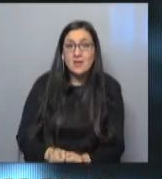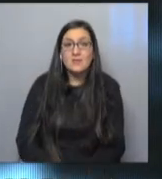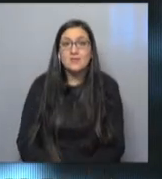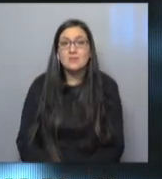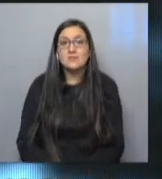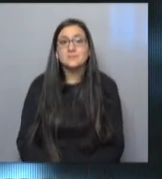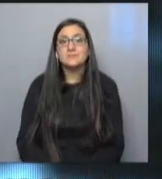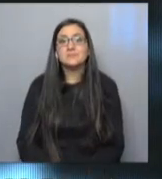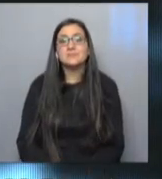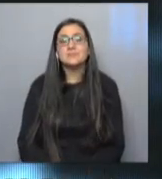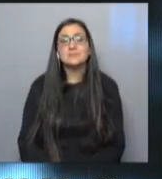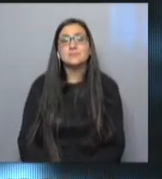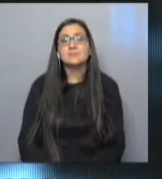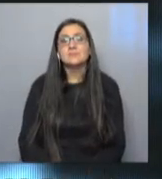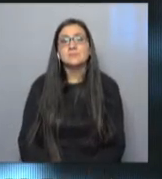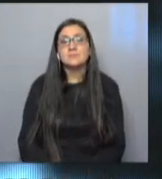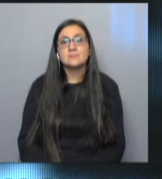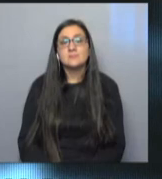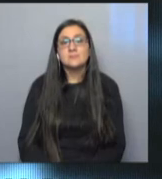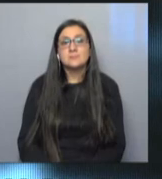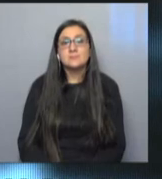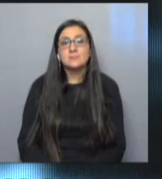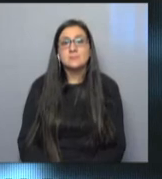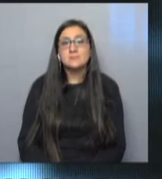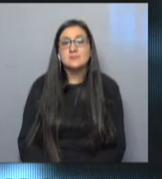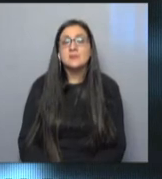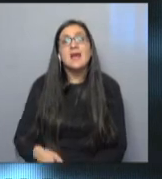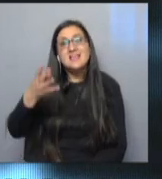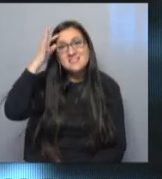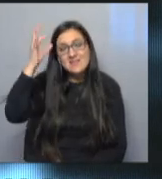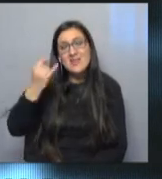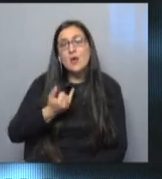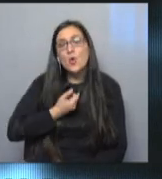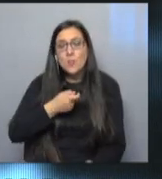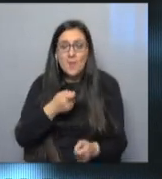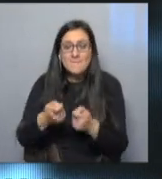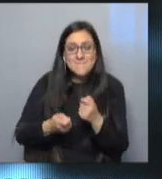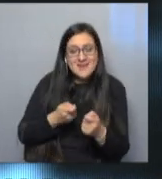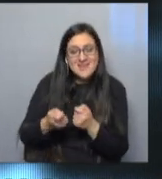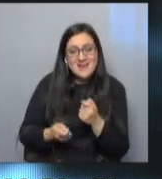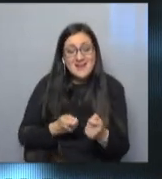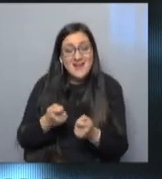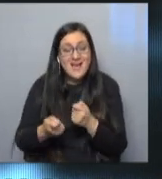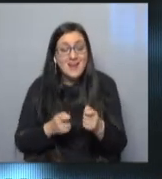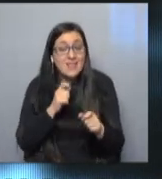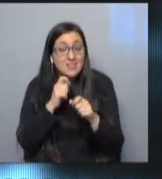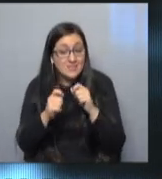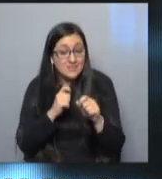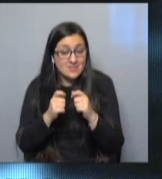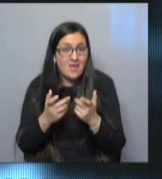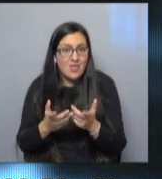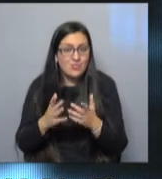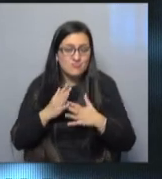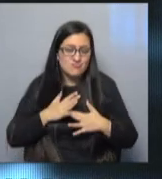aparentemente eran no sabía ese dial tenía una inteligencia rápida y eso lo volcaba en